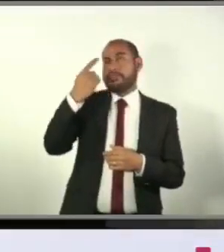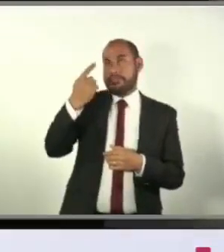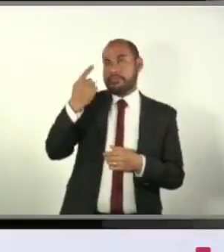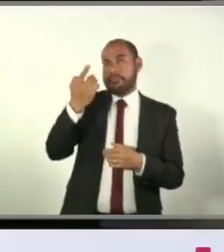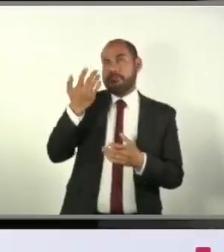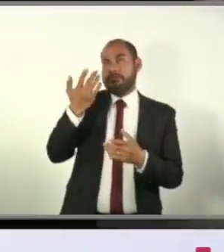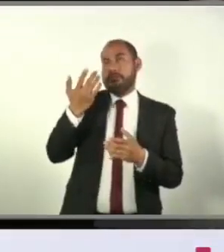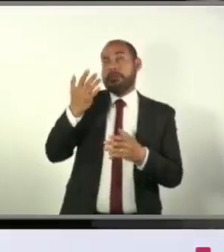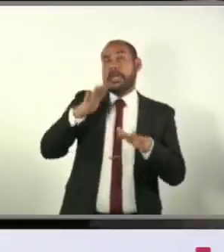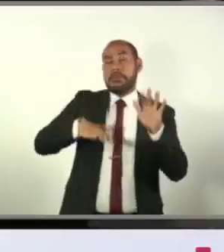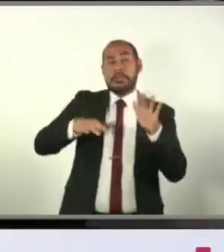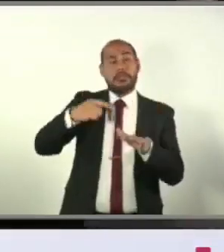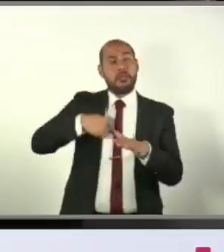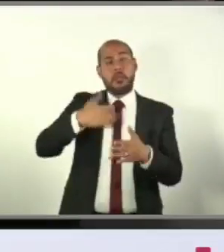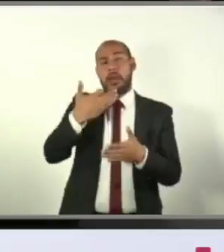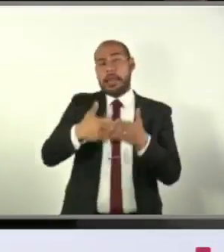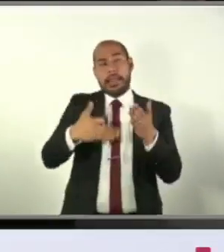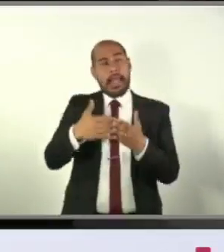sabido amar,